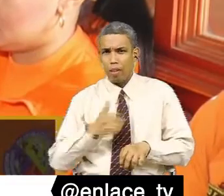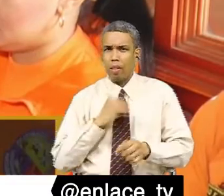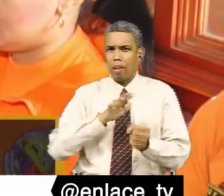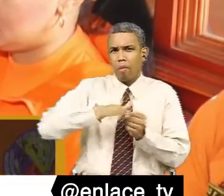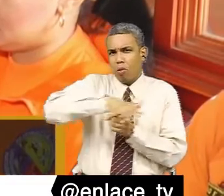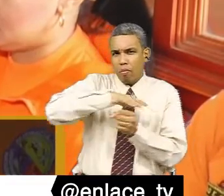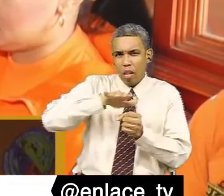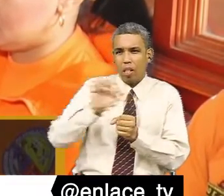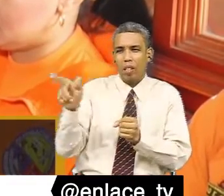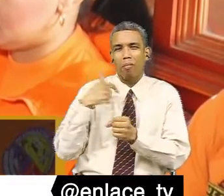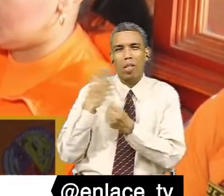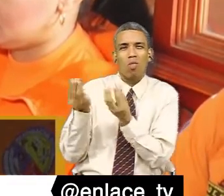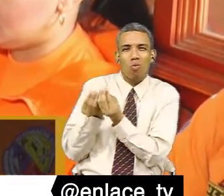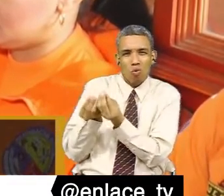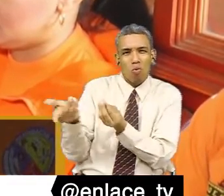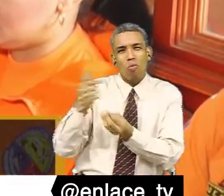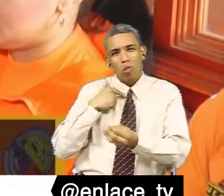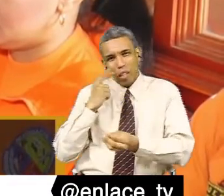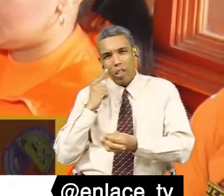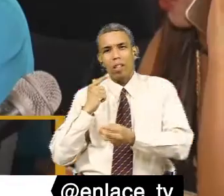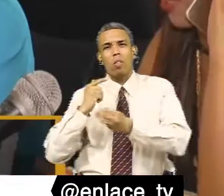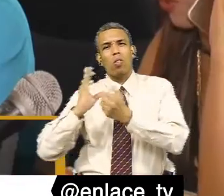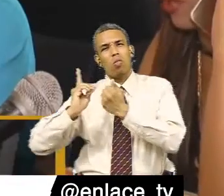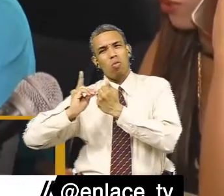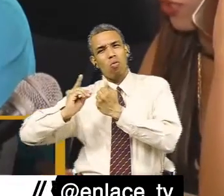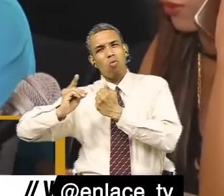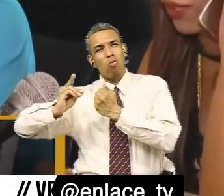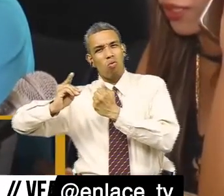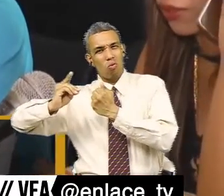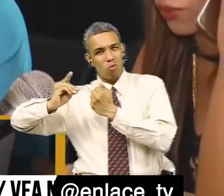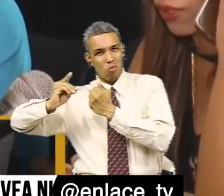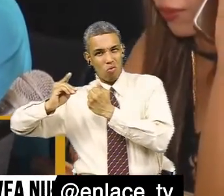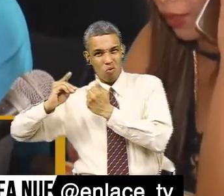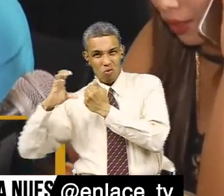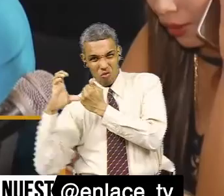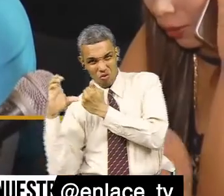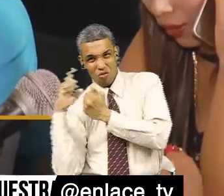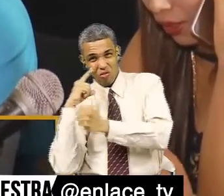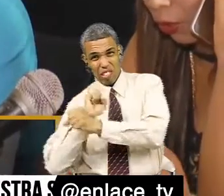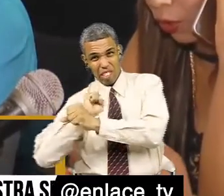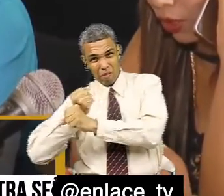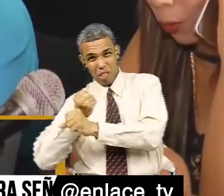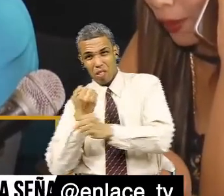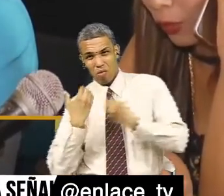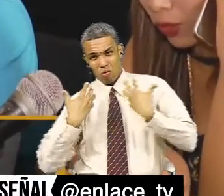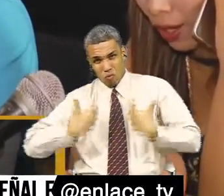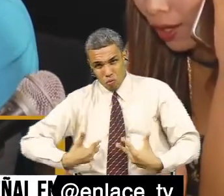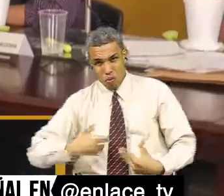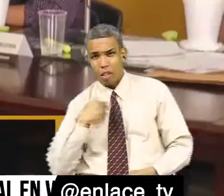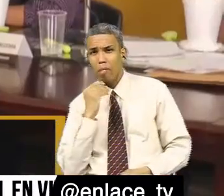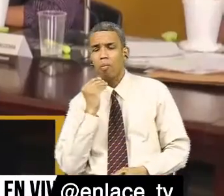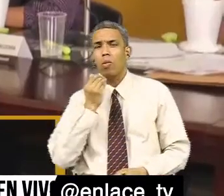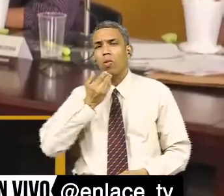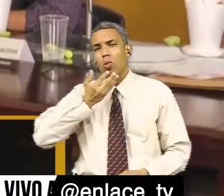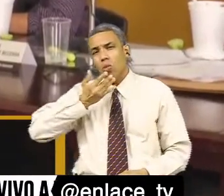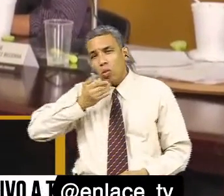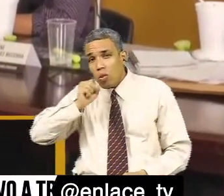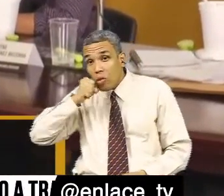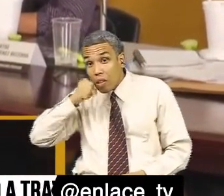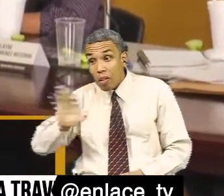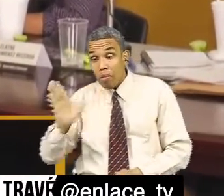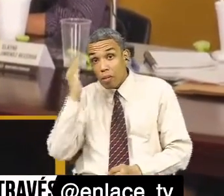aquí establecer y socializar cuáles van a ser esas estrategias y planes de contingencia que vamos a implementar el dado caso que llegue el fenómeno de la Niña. Sabemos que ya está